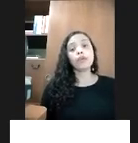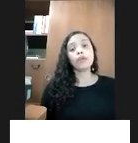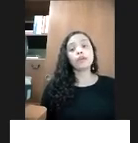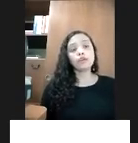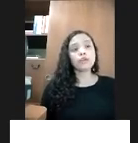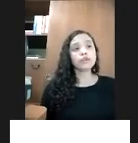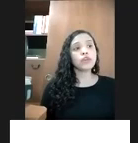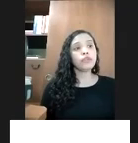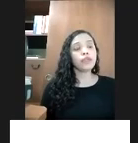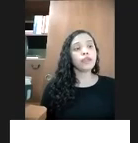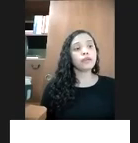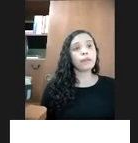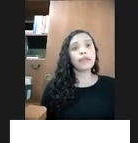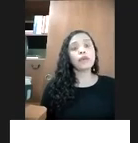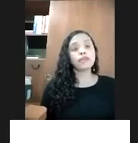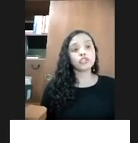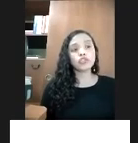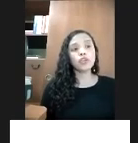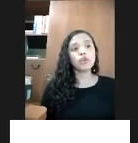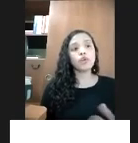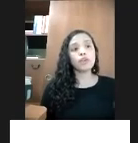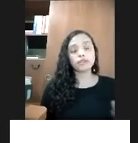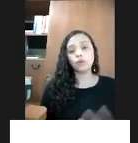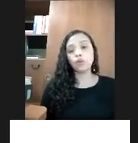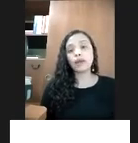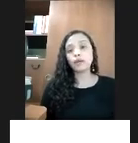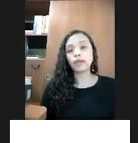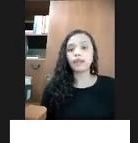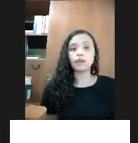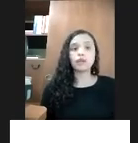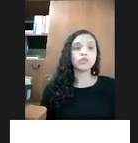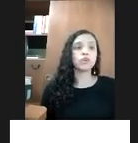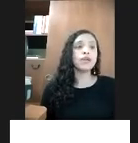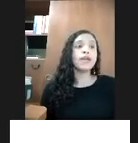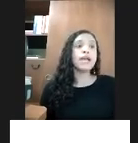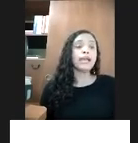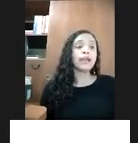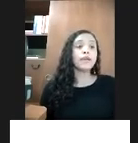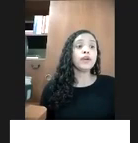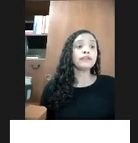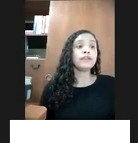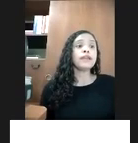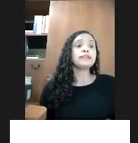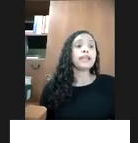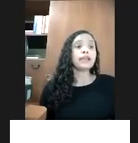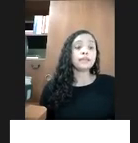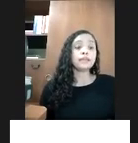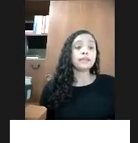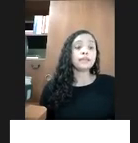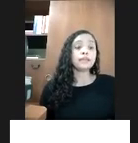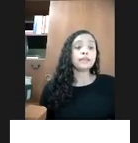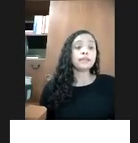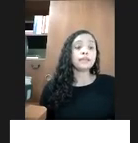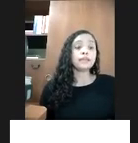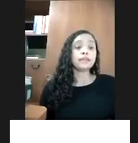con servicio con manejo de desechos sólidos, como el aseo urbano, que es la recolección en camiones.